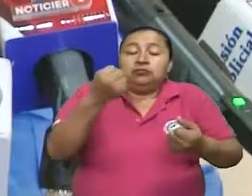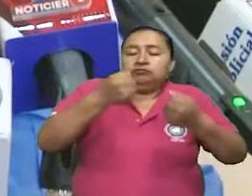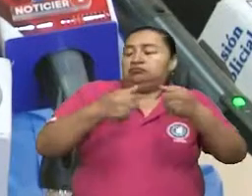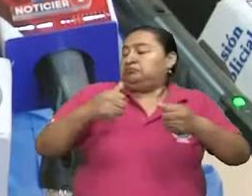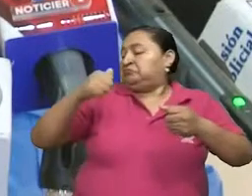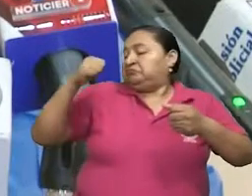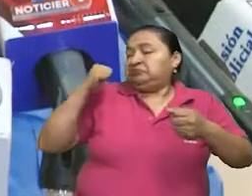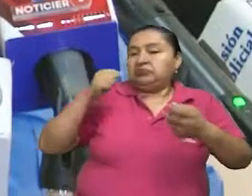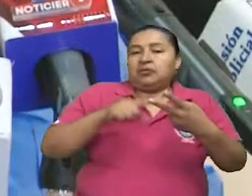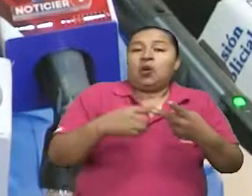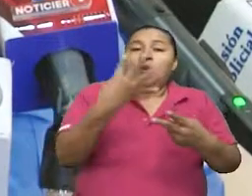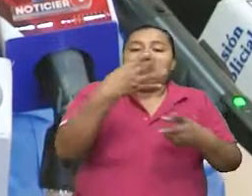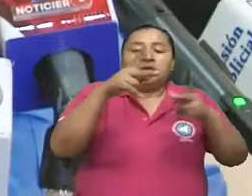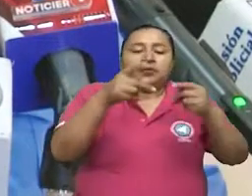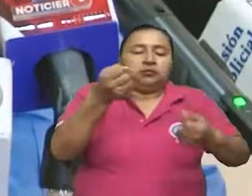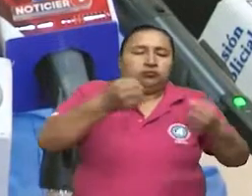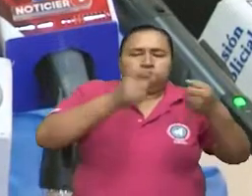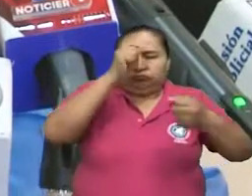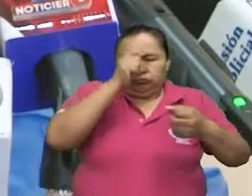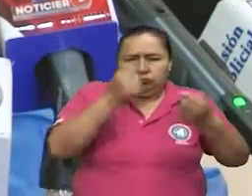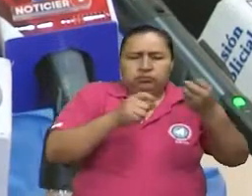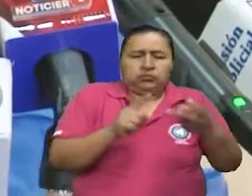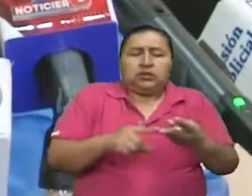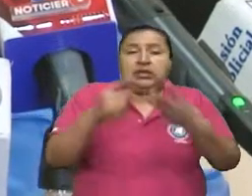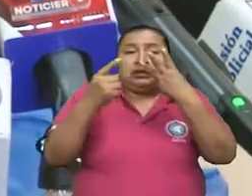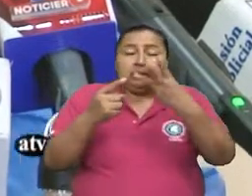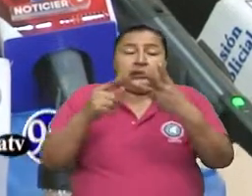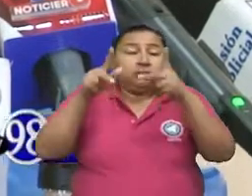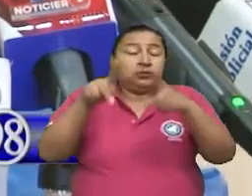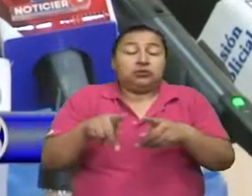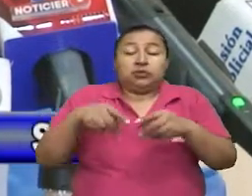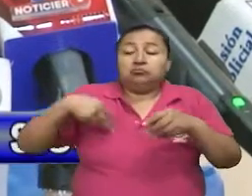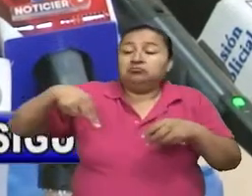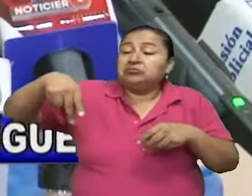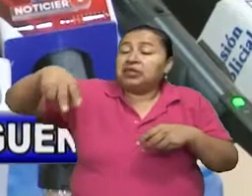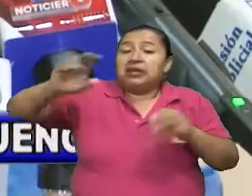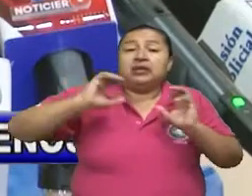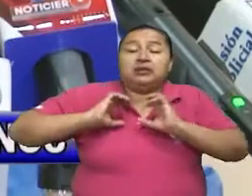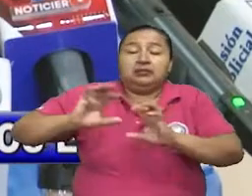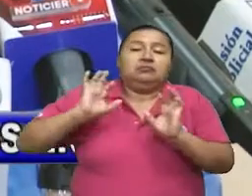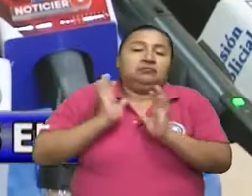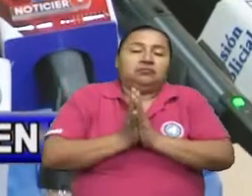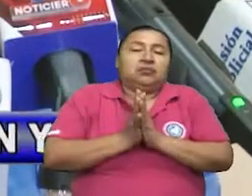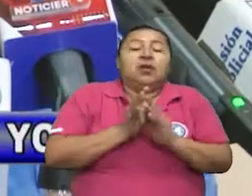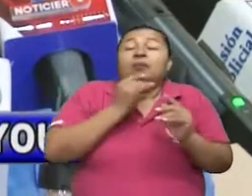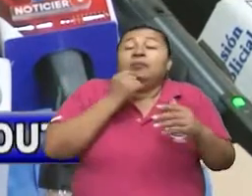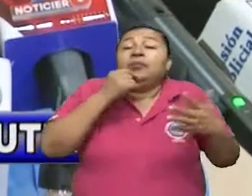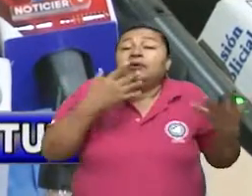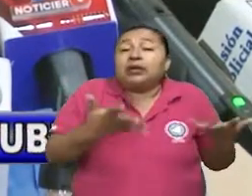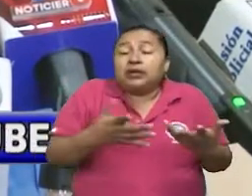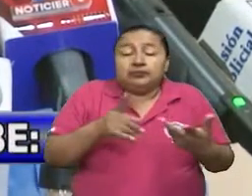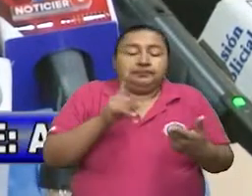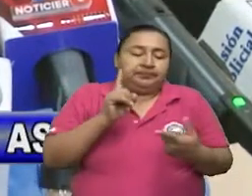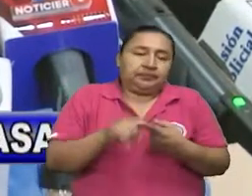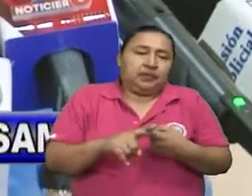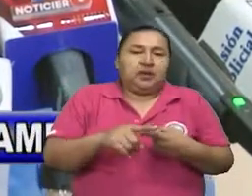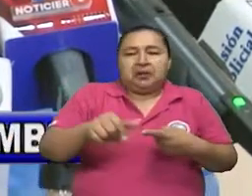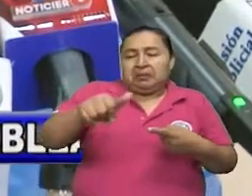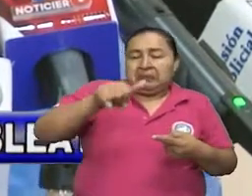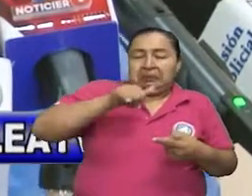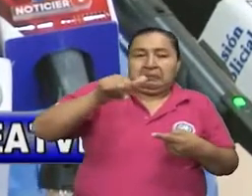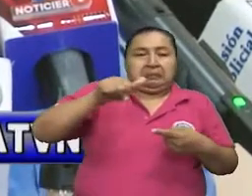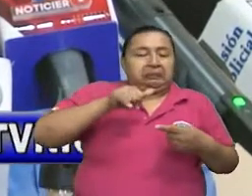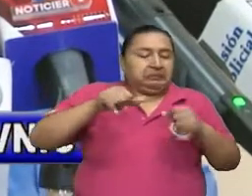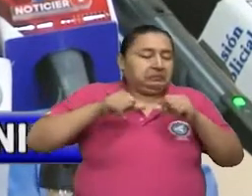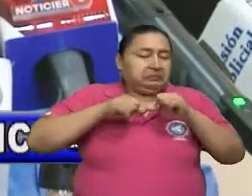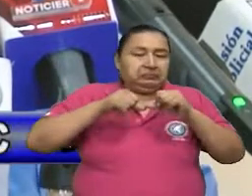4 conductores y 3 peatones. Las causas, el estado de ebriedad continúa